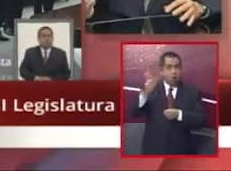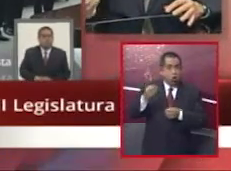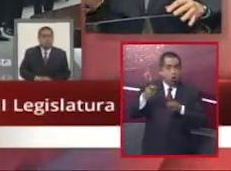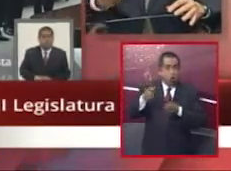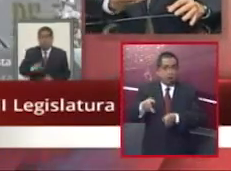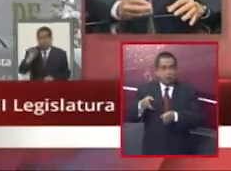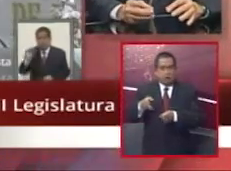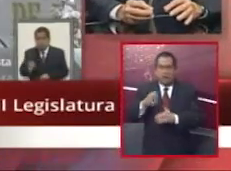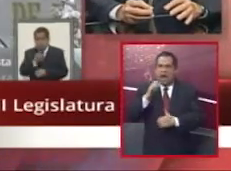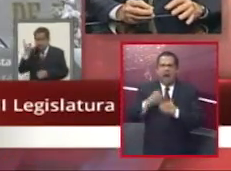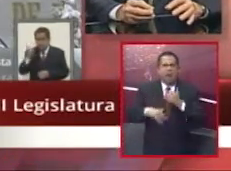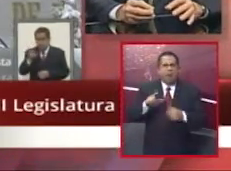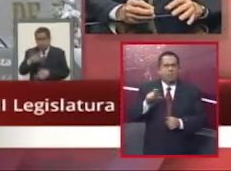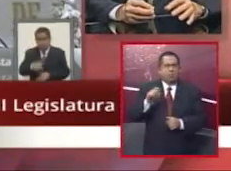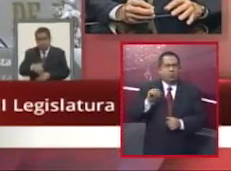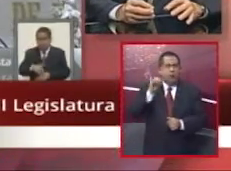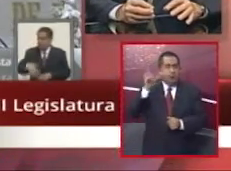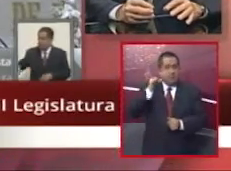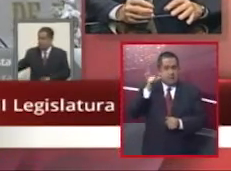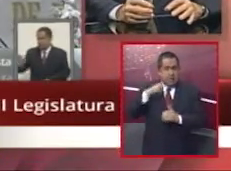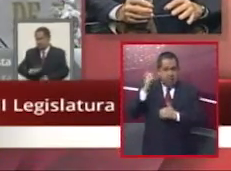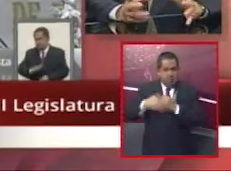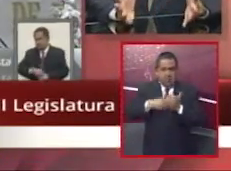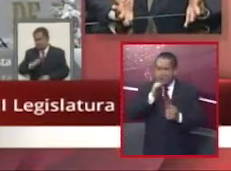sesiones, que terminamos el 29 de abril pasado,